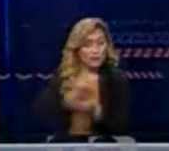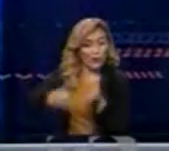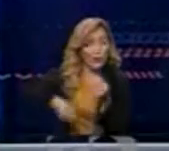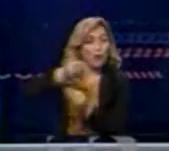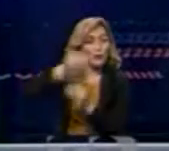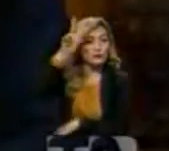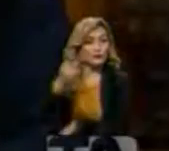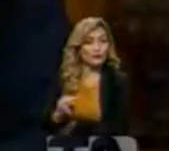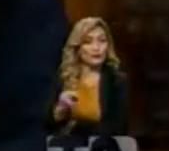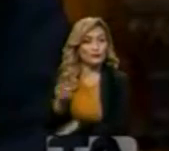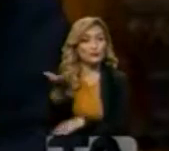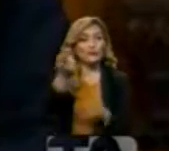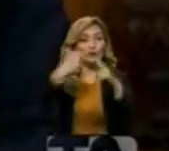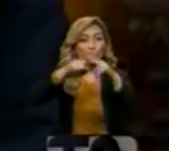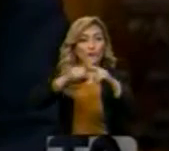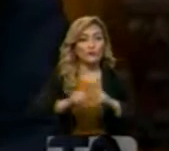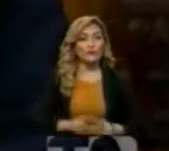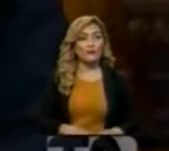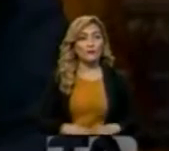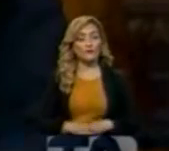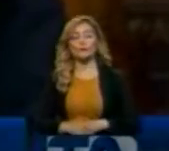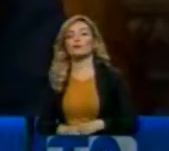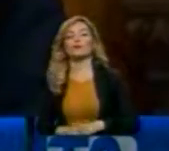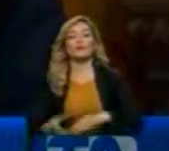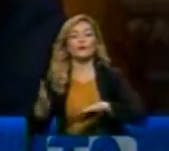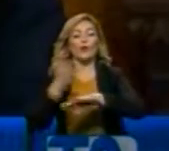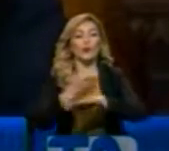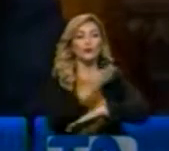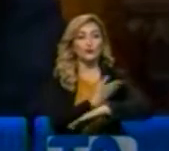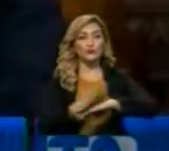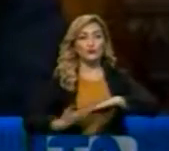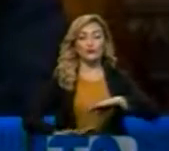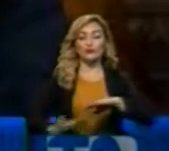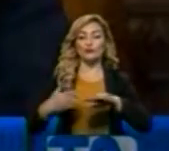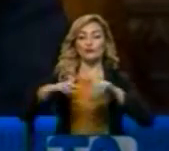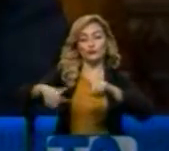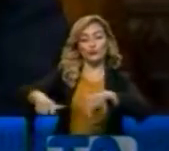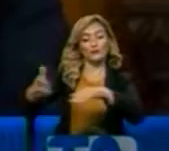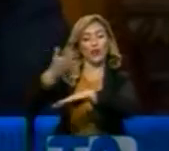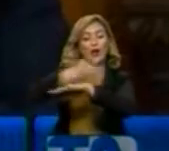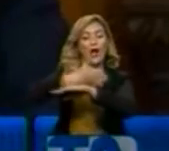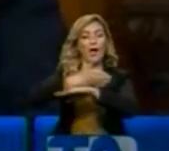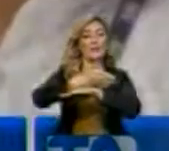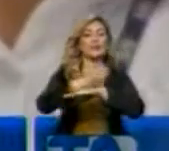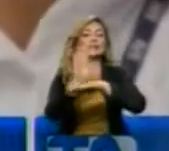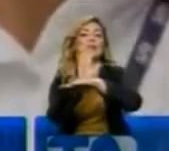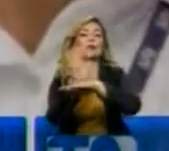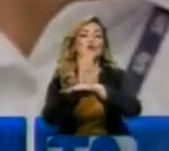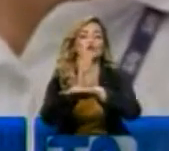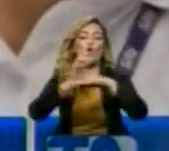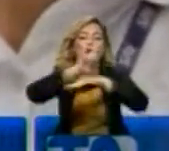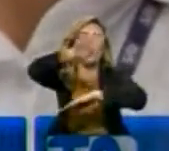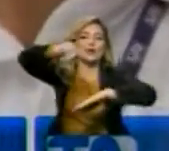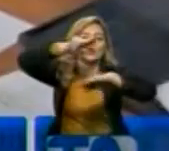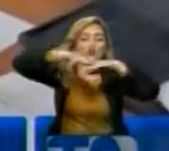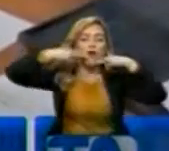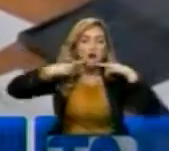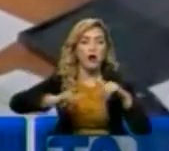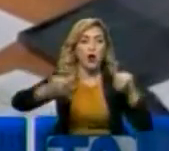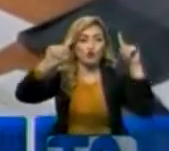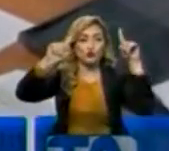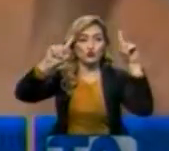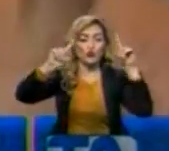esto. Los difíciles momentos. En lo dicho por el presidente Lenín Moreno en 6 minutos de cadena nacional, se pudo identificar al